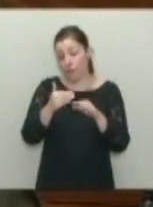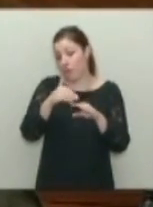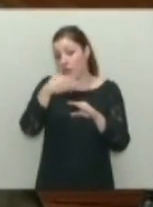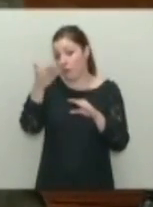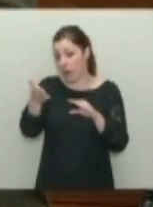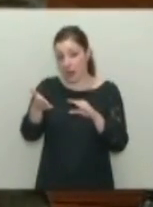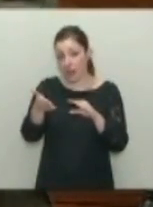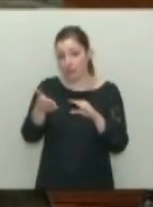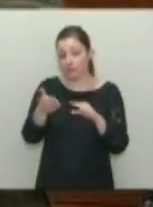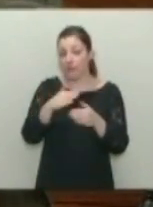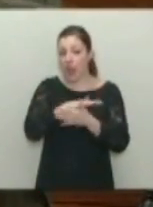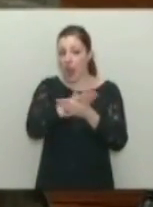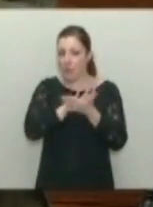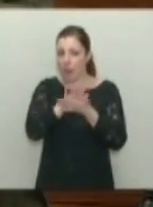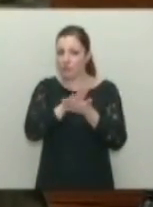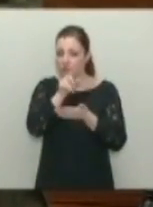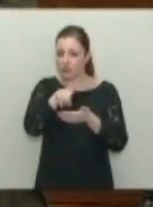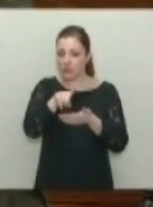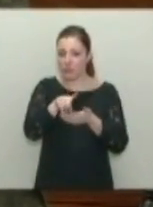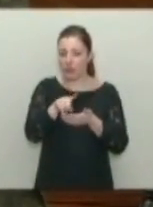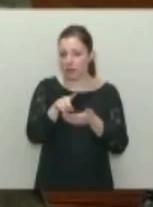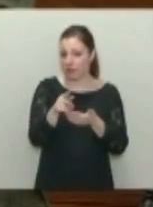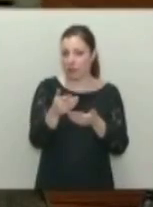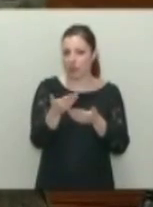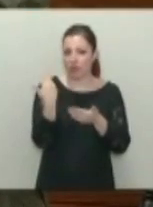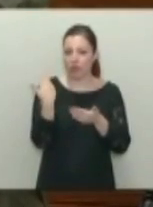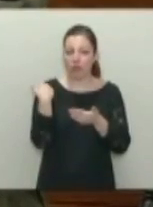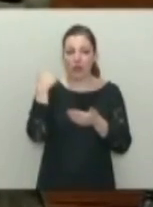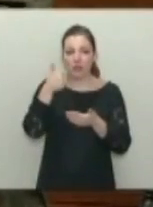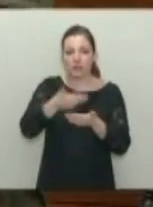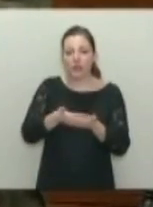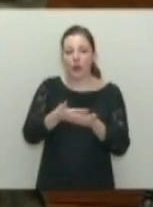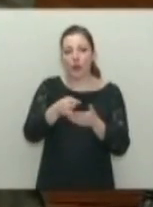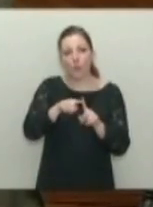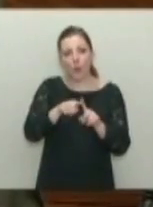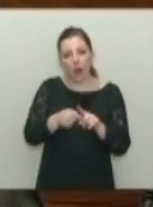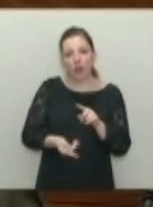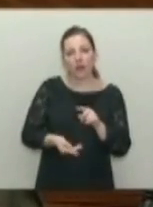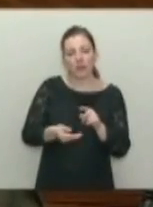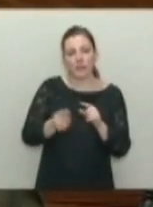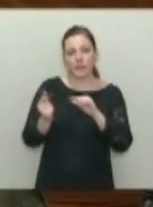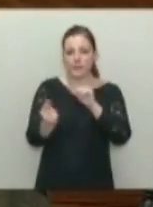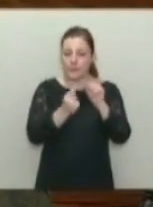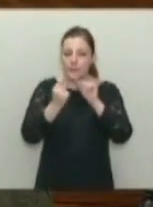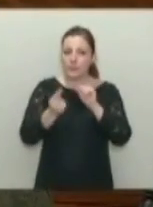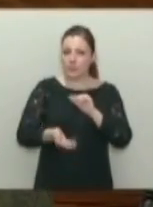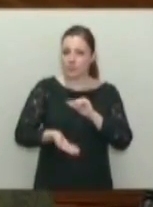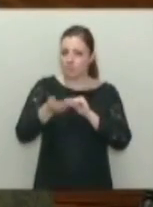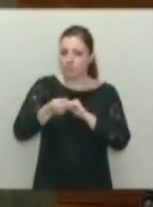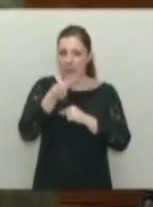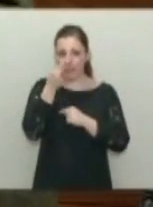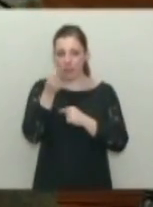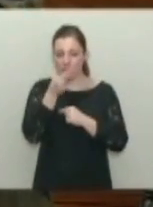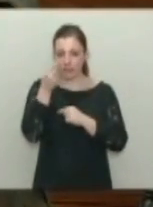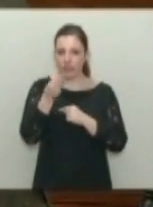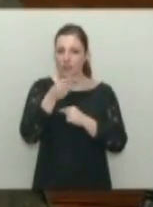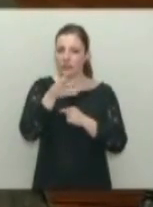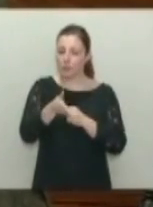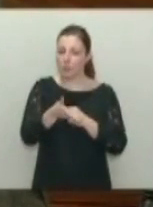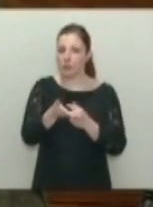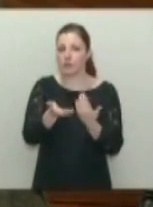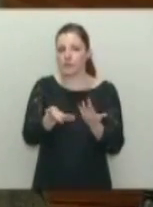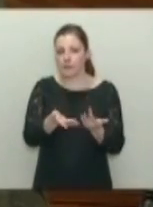los últimos tiempos. Y a nosotros nos parece que es un debate oportuno, pertinente y muy interesante, porque realmente a la hora